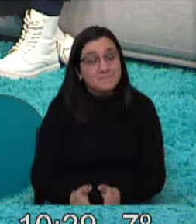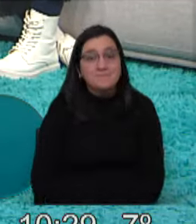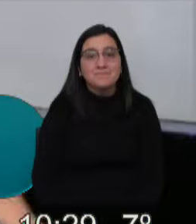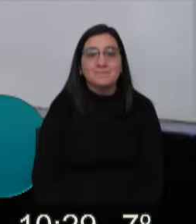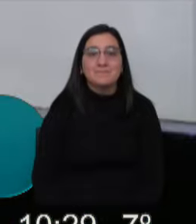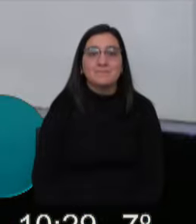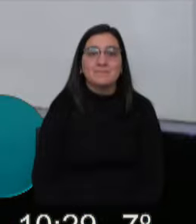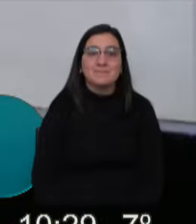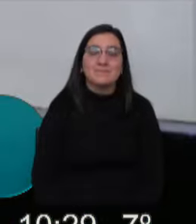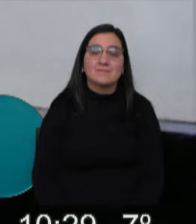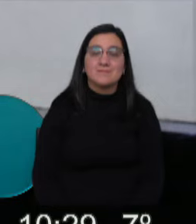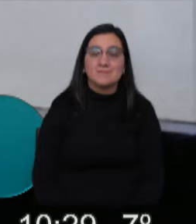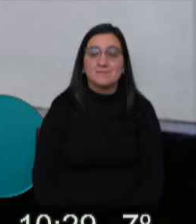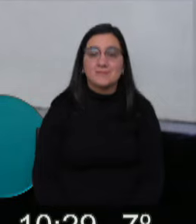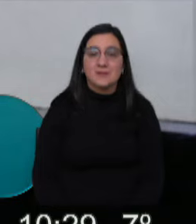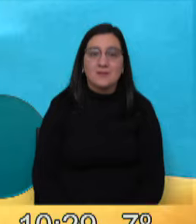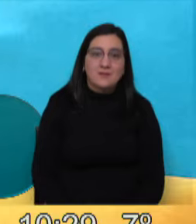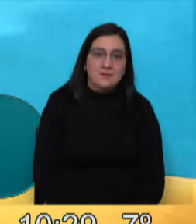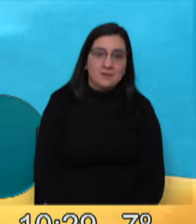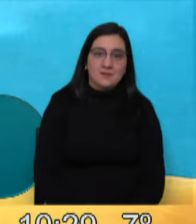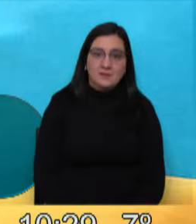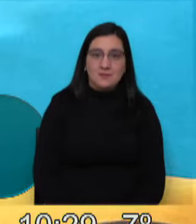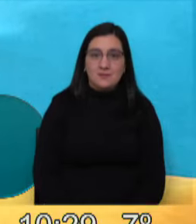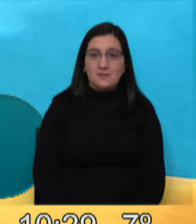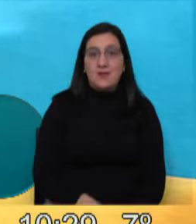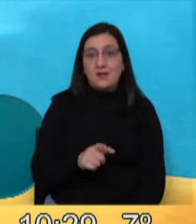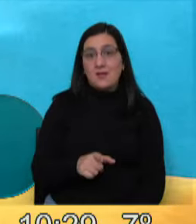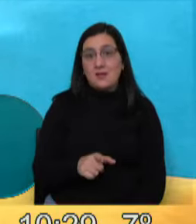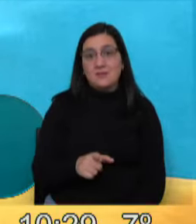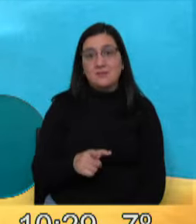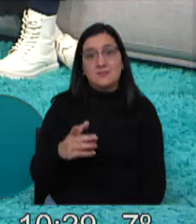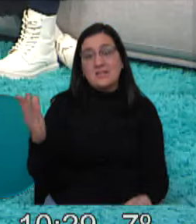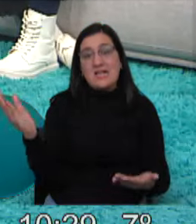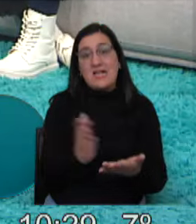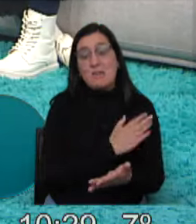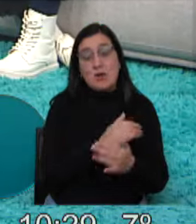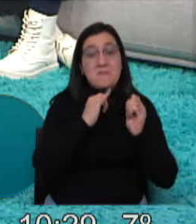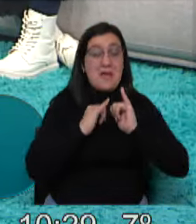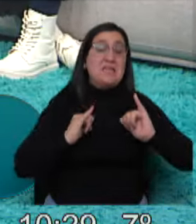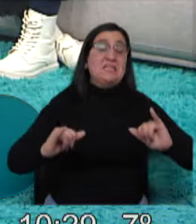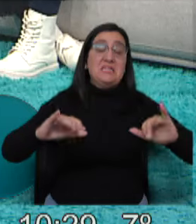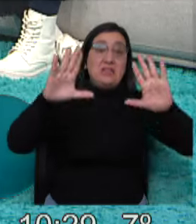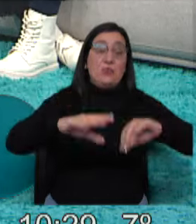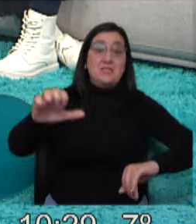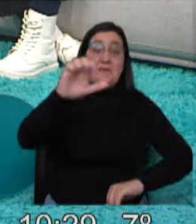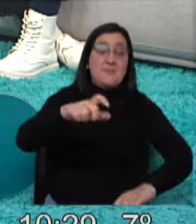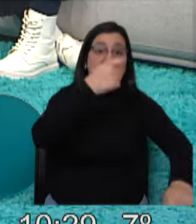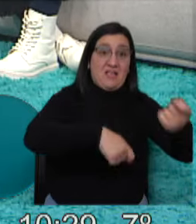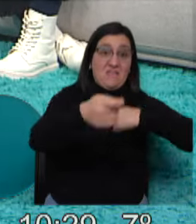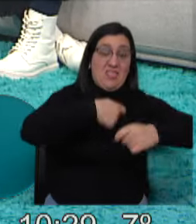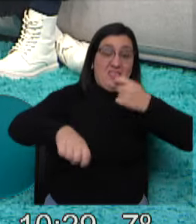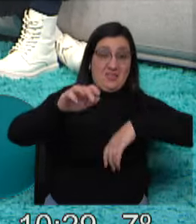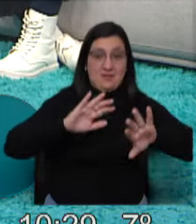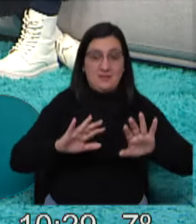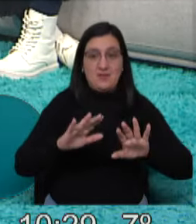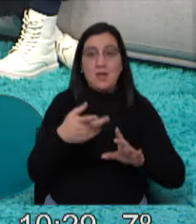Claro, sí. No. Tenía que decir y se dijo, Mariano. Sí. Acá le tumbamos el marketing de un tirón a todos los negocios. Te